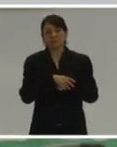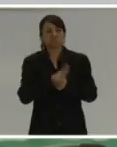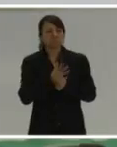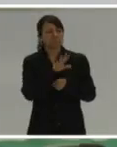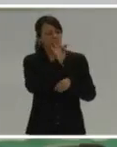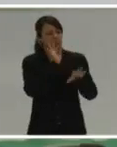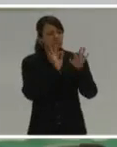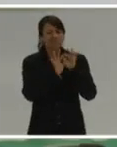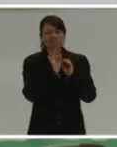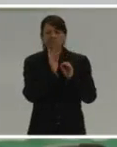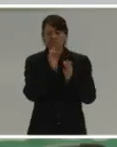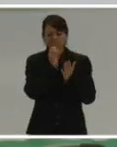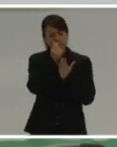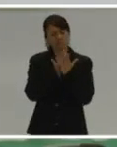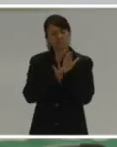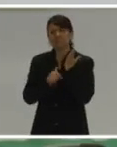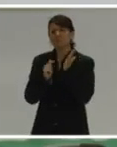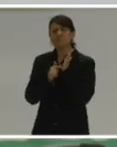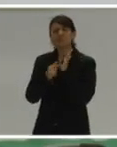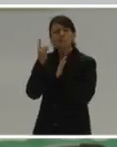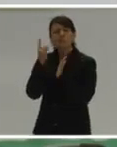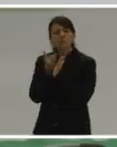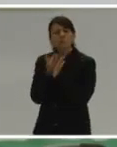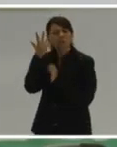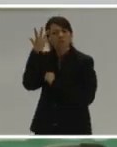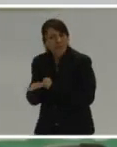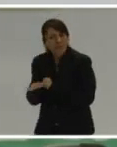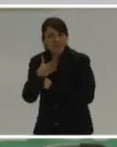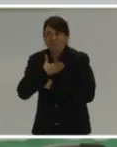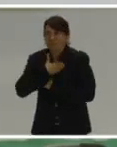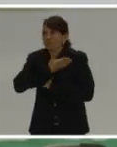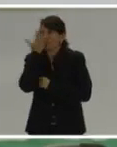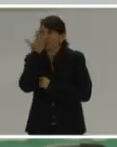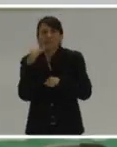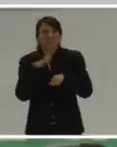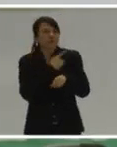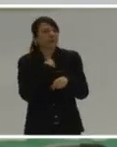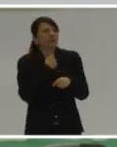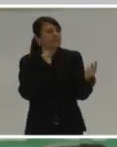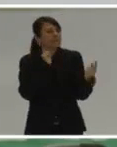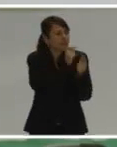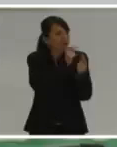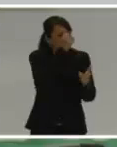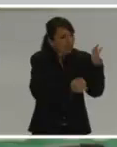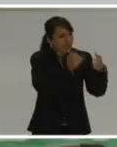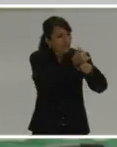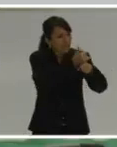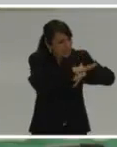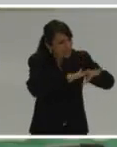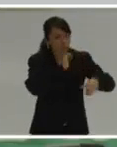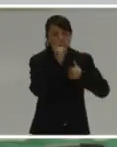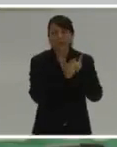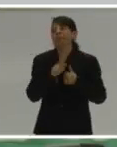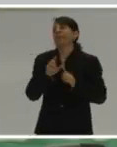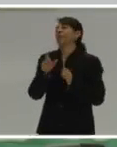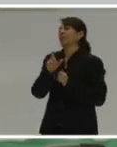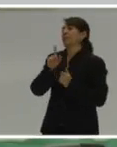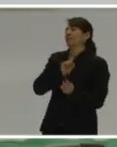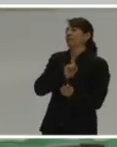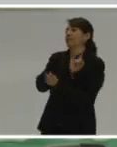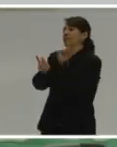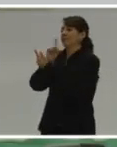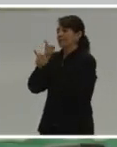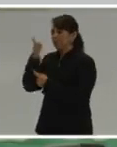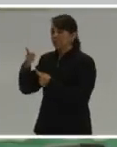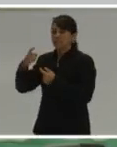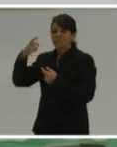10 personas, ¿sí? Y cuando le dicen al empresario y a la JAM, porque hacemos para la